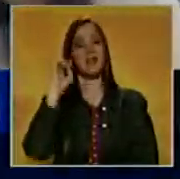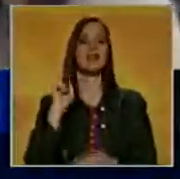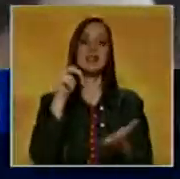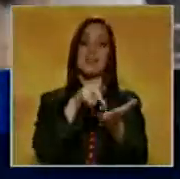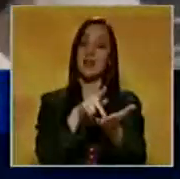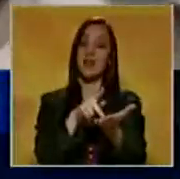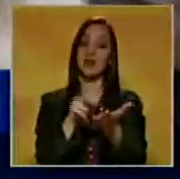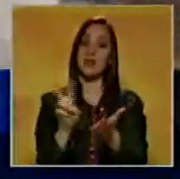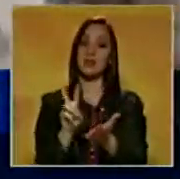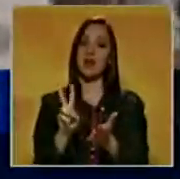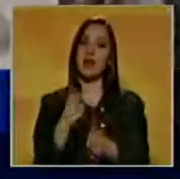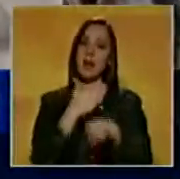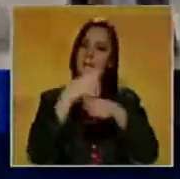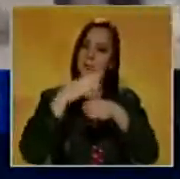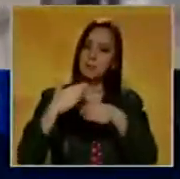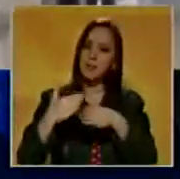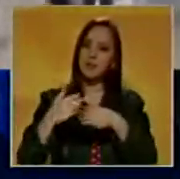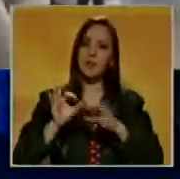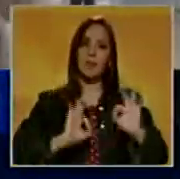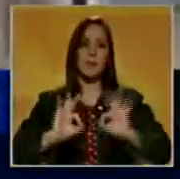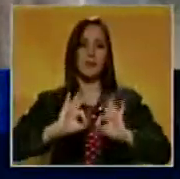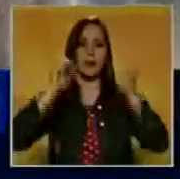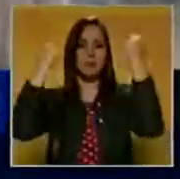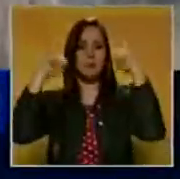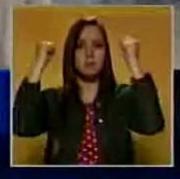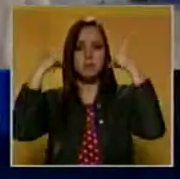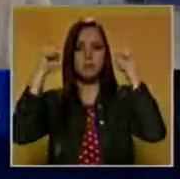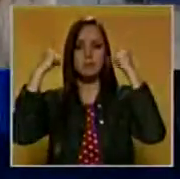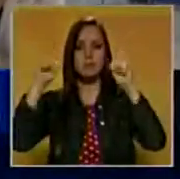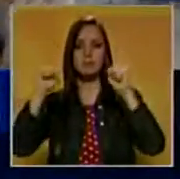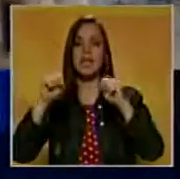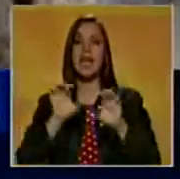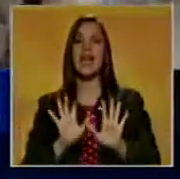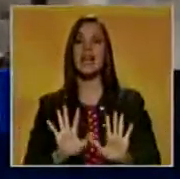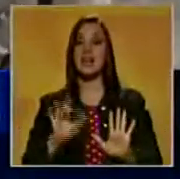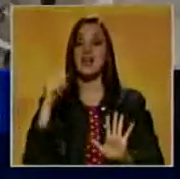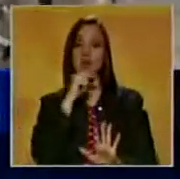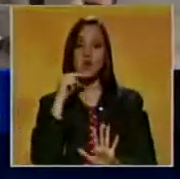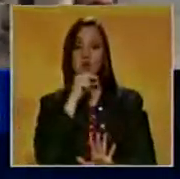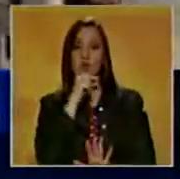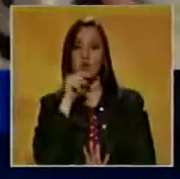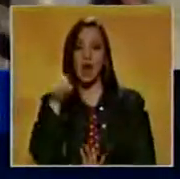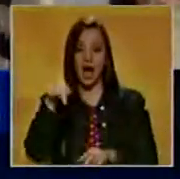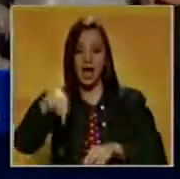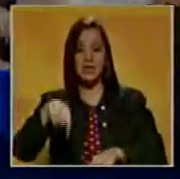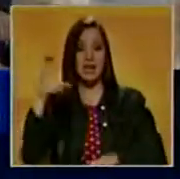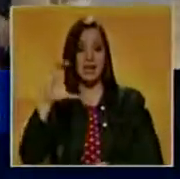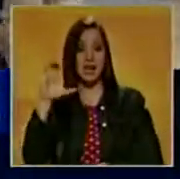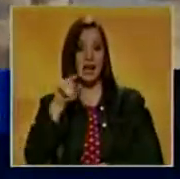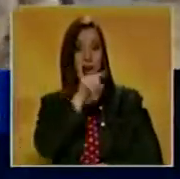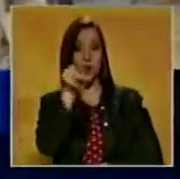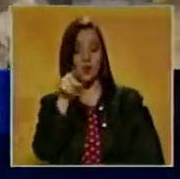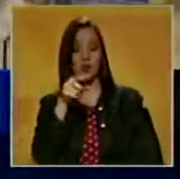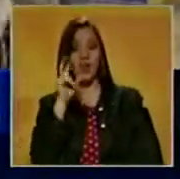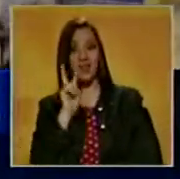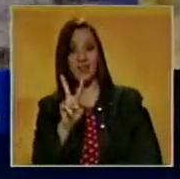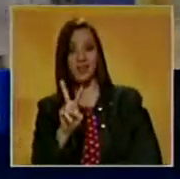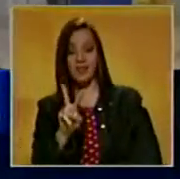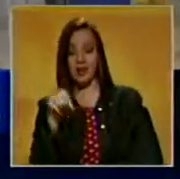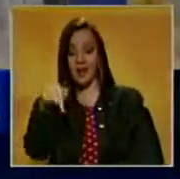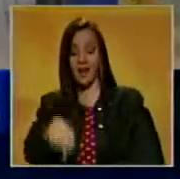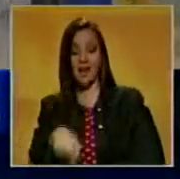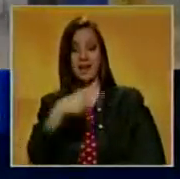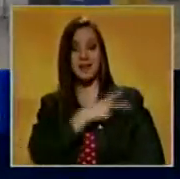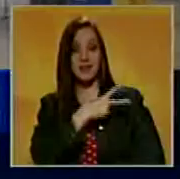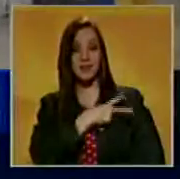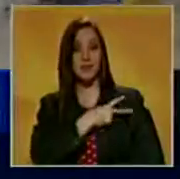de su preparación previa a la pelea ante el mexicano Iván Cano el próximo 10 de octubre en el Poliedro de Caracas y que ustedes disfrutarán junto al equipo